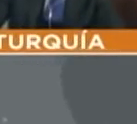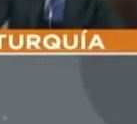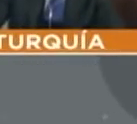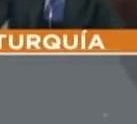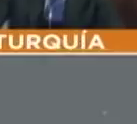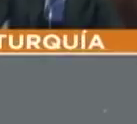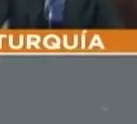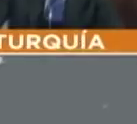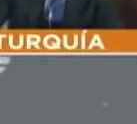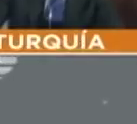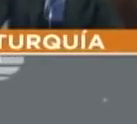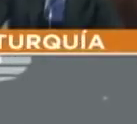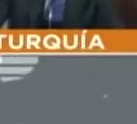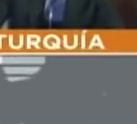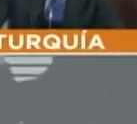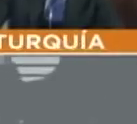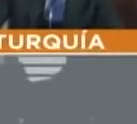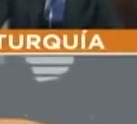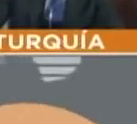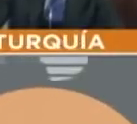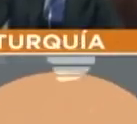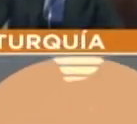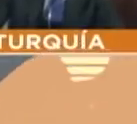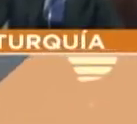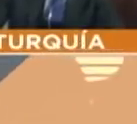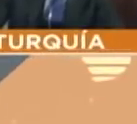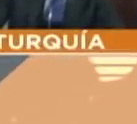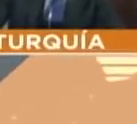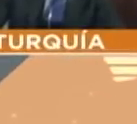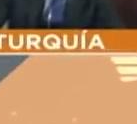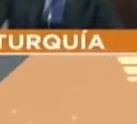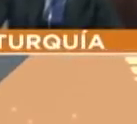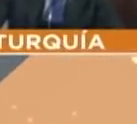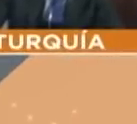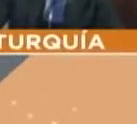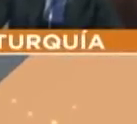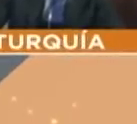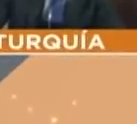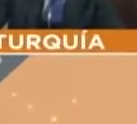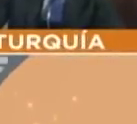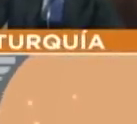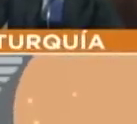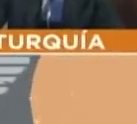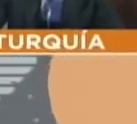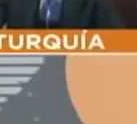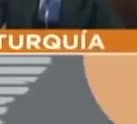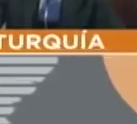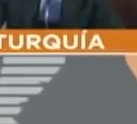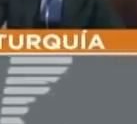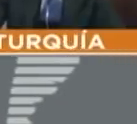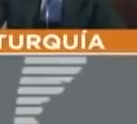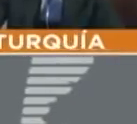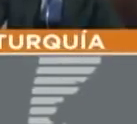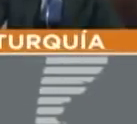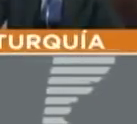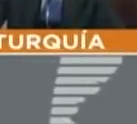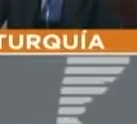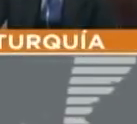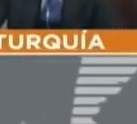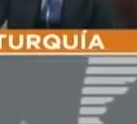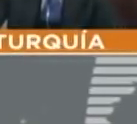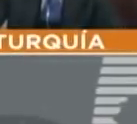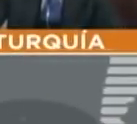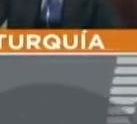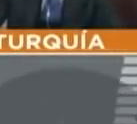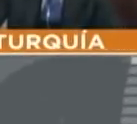refaciando y reinstagrando. Mira, ahí veo el embajador de Turquía. ¿Ah? Mira, el embajador de